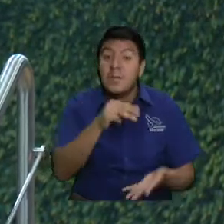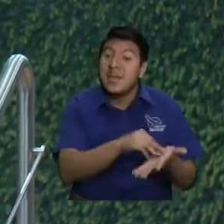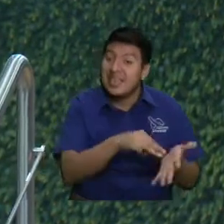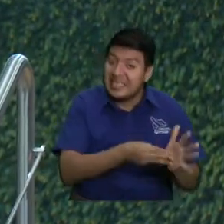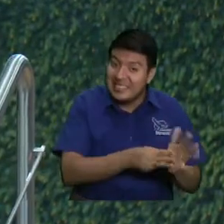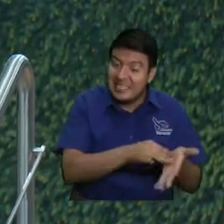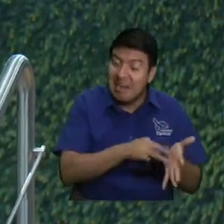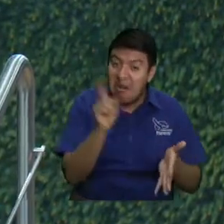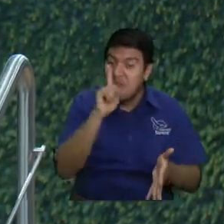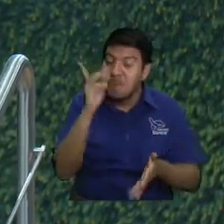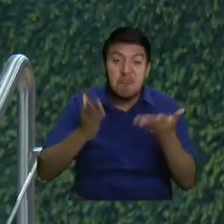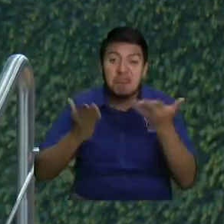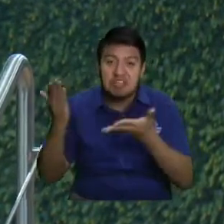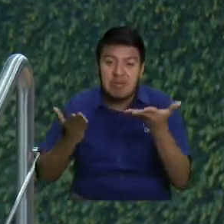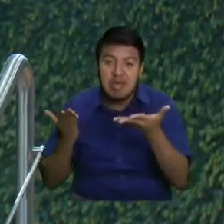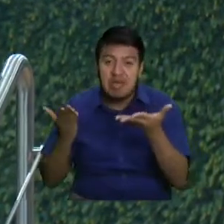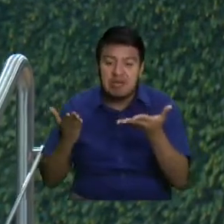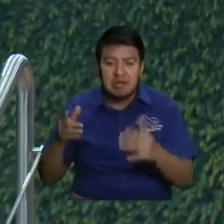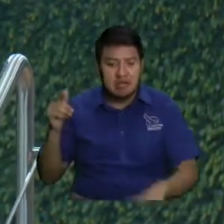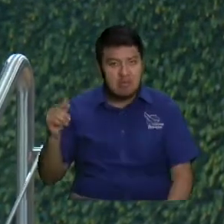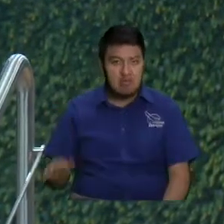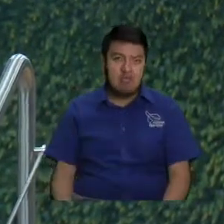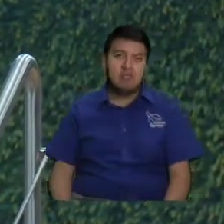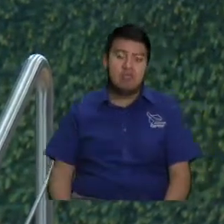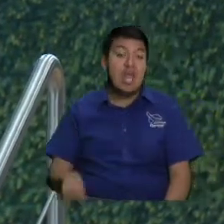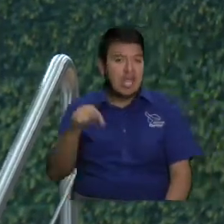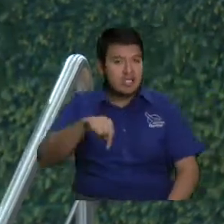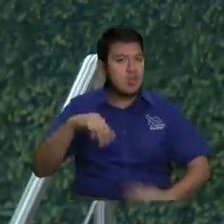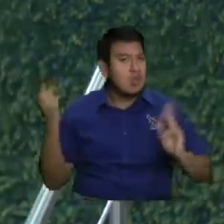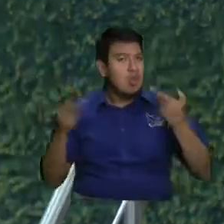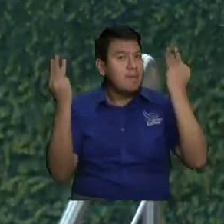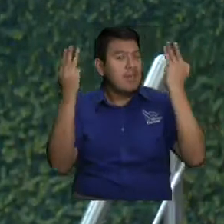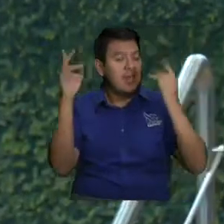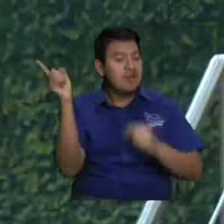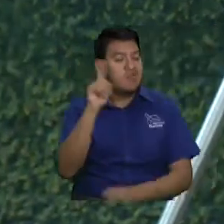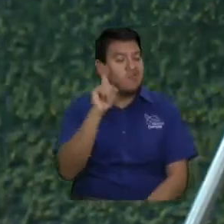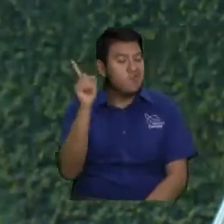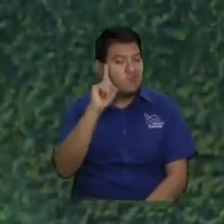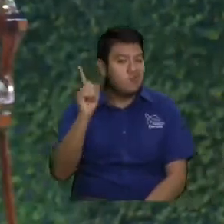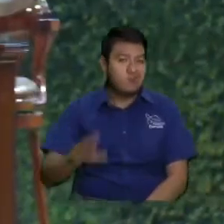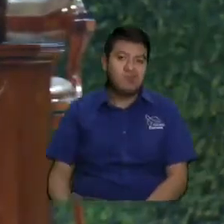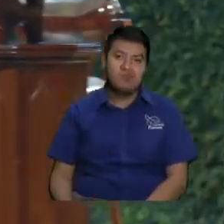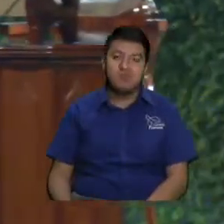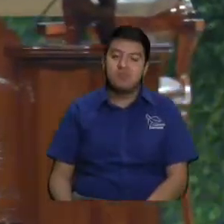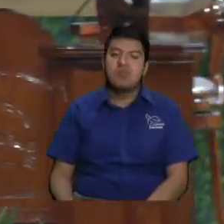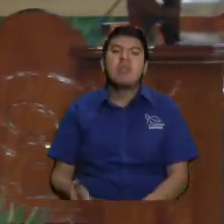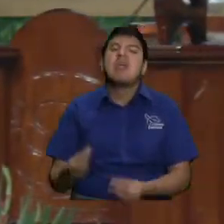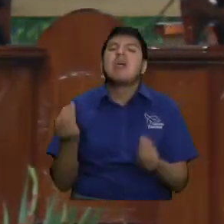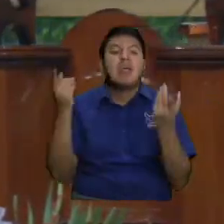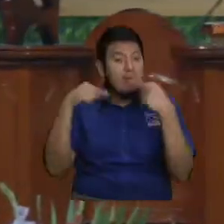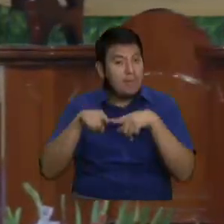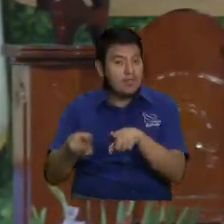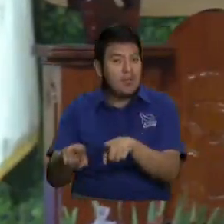A ver, ¿fue un milagro o no fue un milagro? ¿No fue un milagro? ¿Qué fue eso?